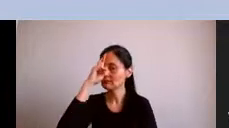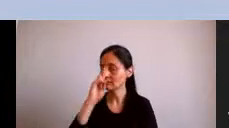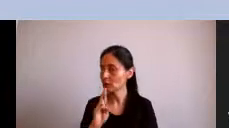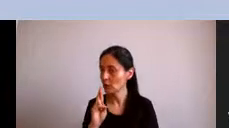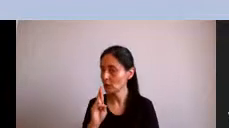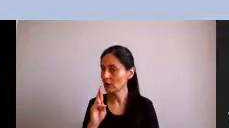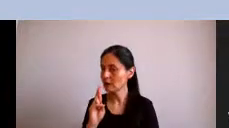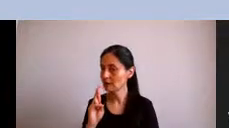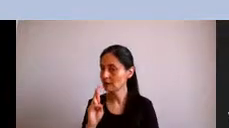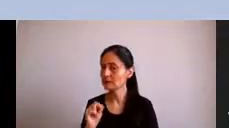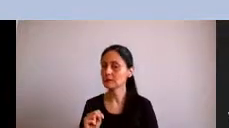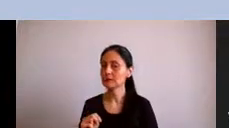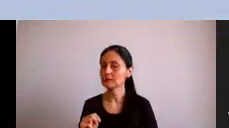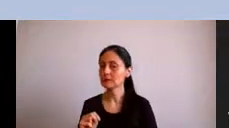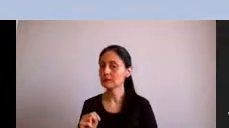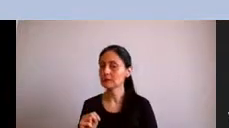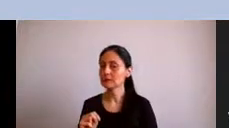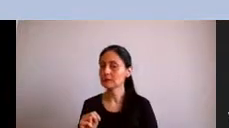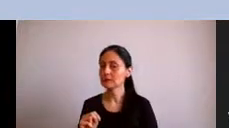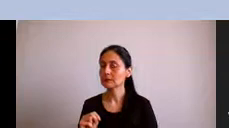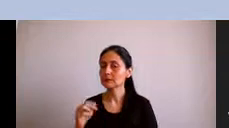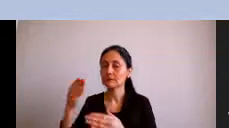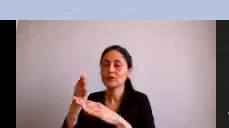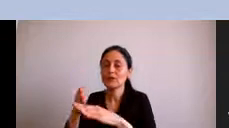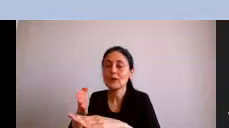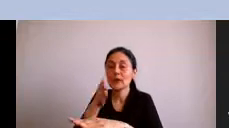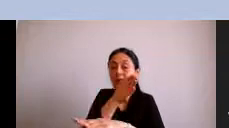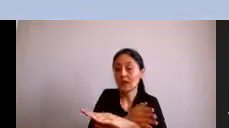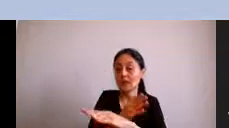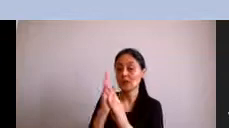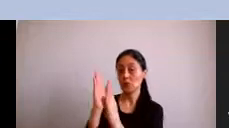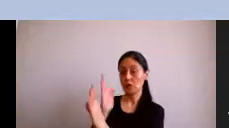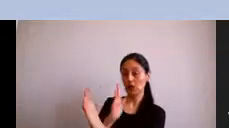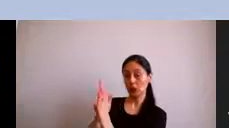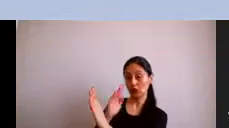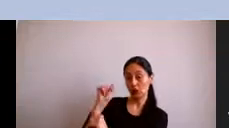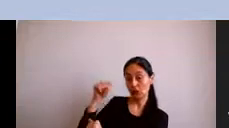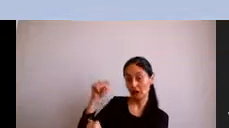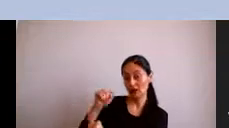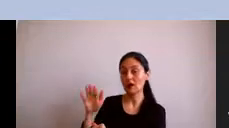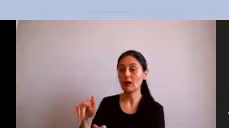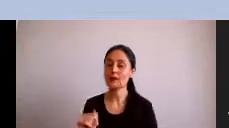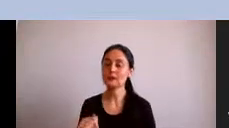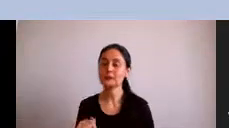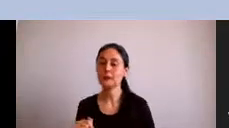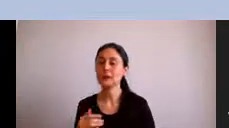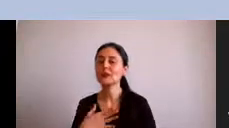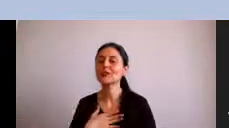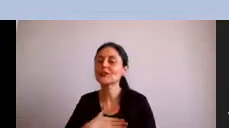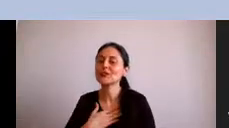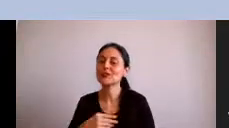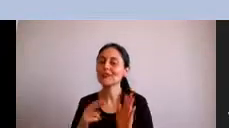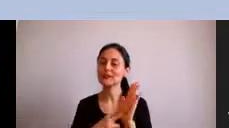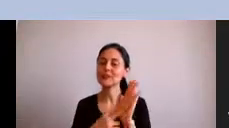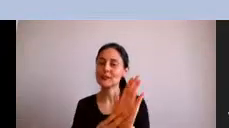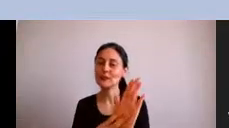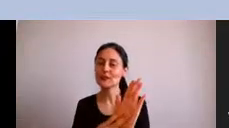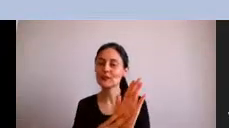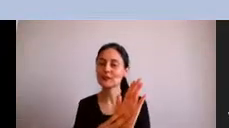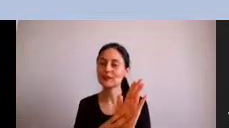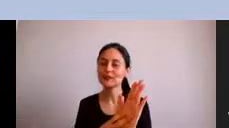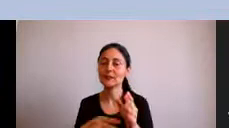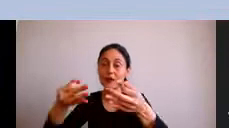jugaba, ¿cierto? Ahí quizás tras bambalina para algunos, y en este caso, les quiero mostrar esto. Imagínense la cantidad hoy día que esta es la